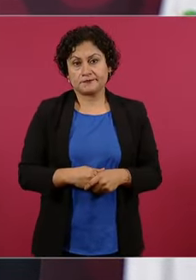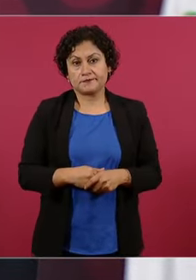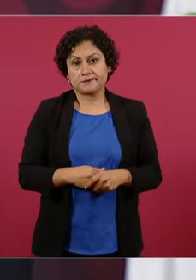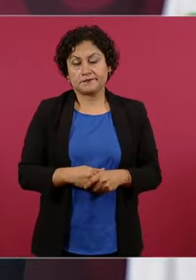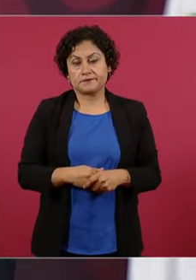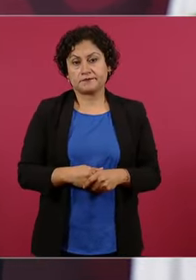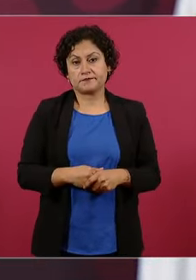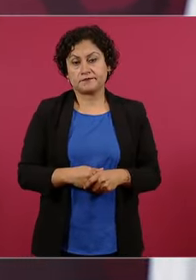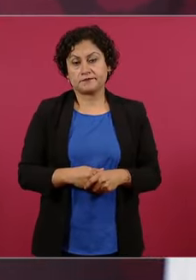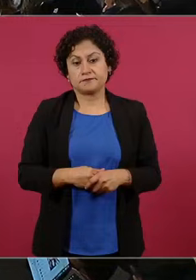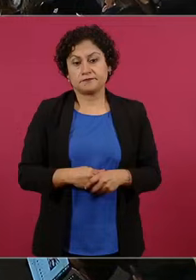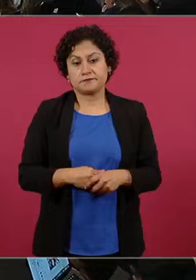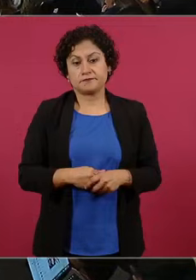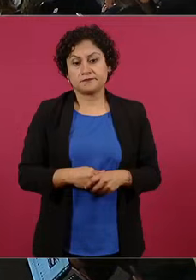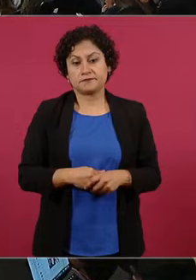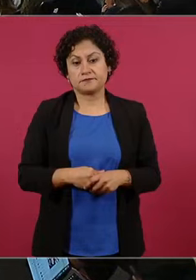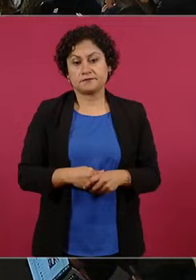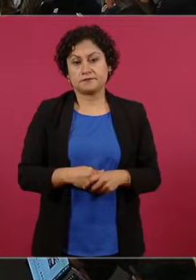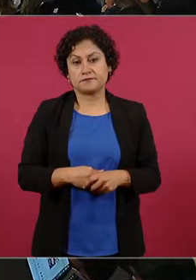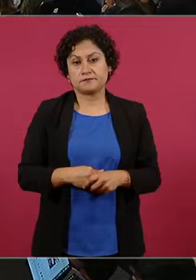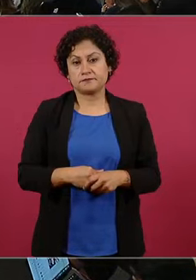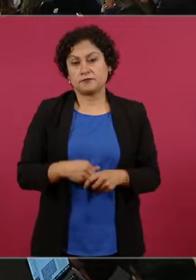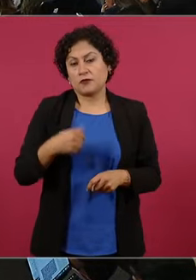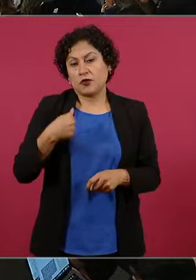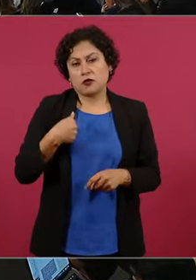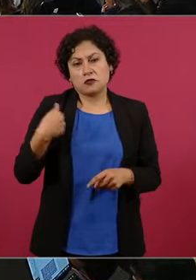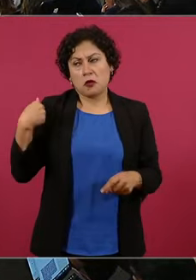Y siempre he pensado que no